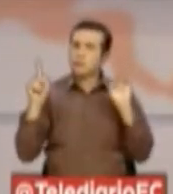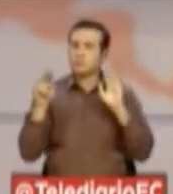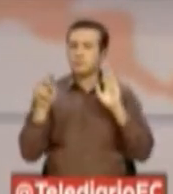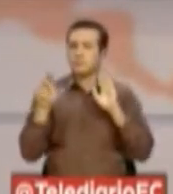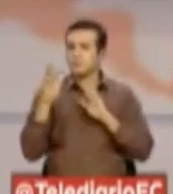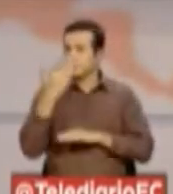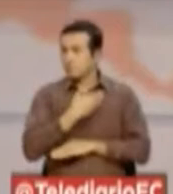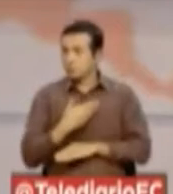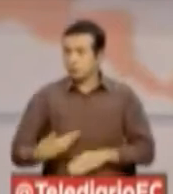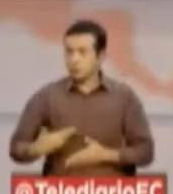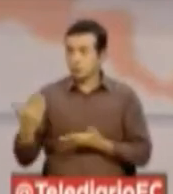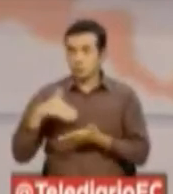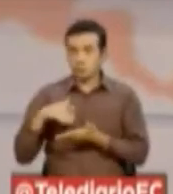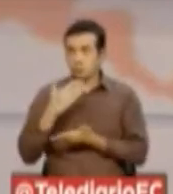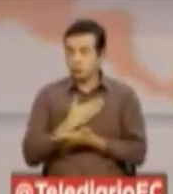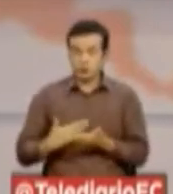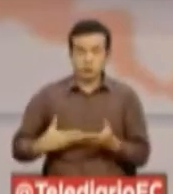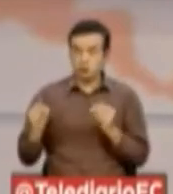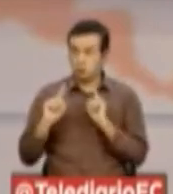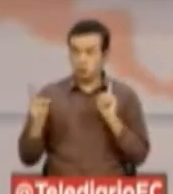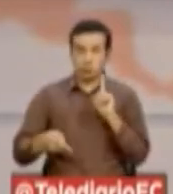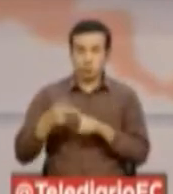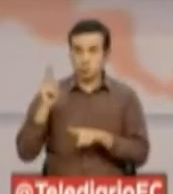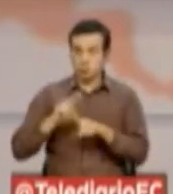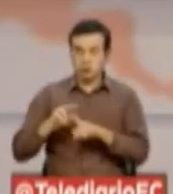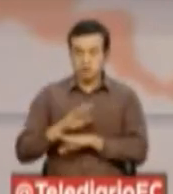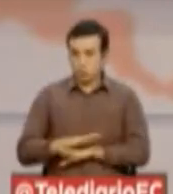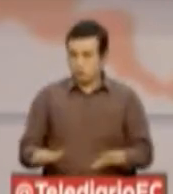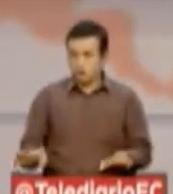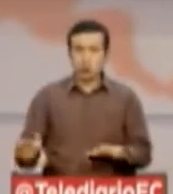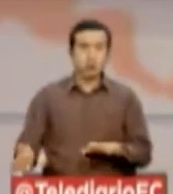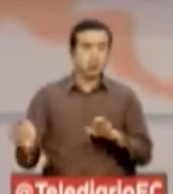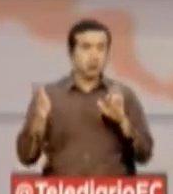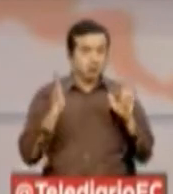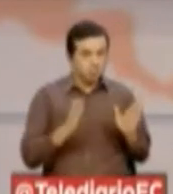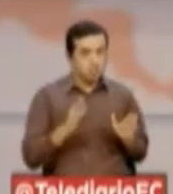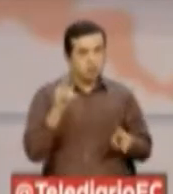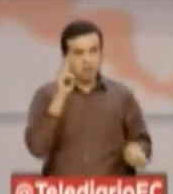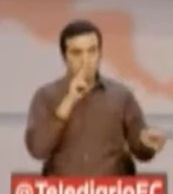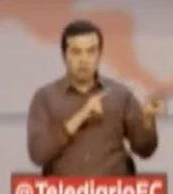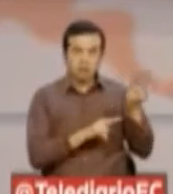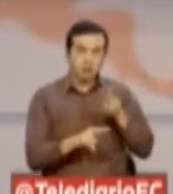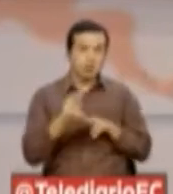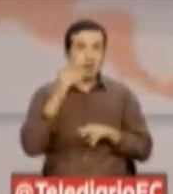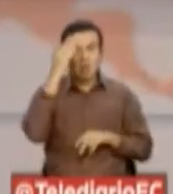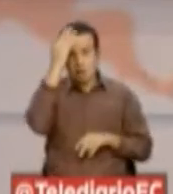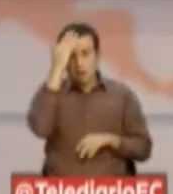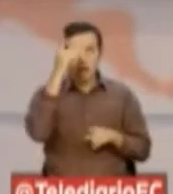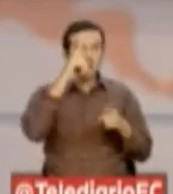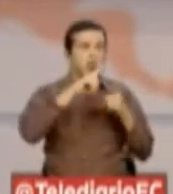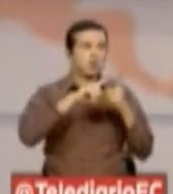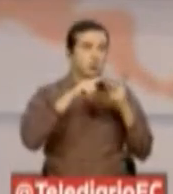la no reelección presidencial más de un más de una vez y deberíamos estudiar los casos de alcaldes los casos de concejales